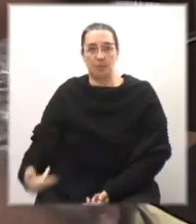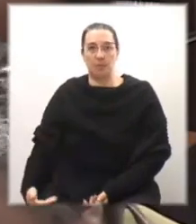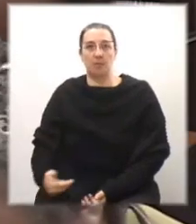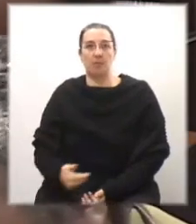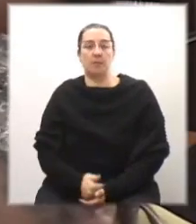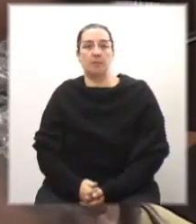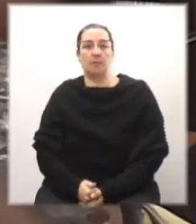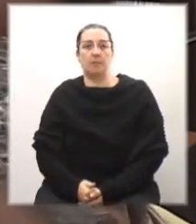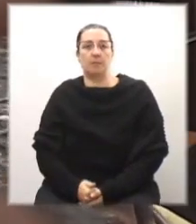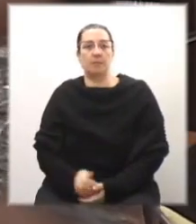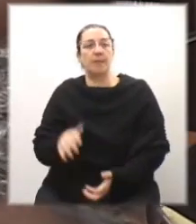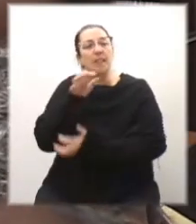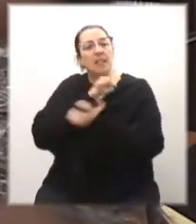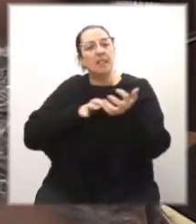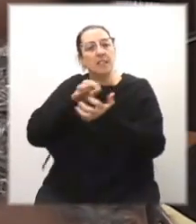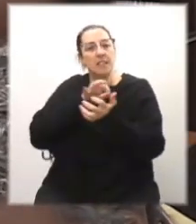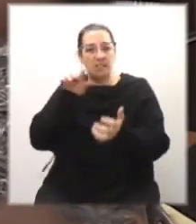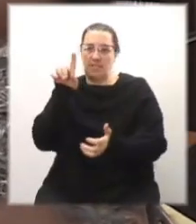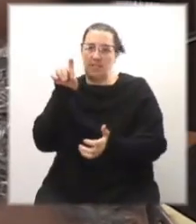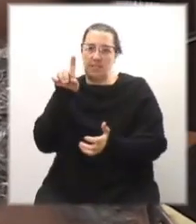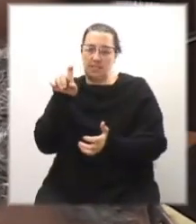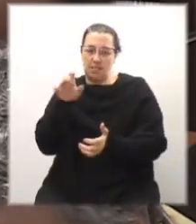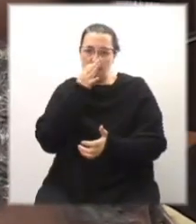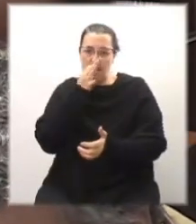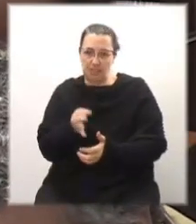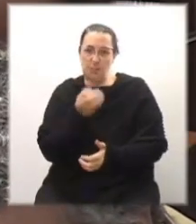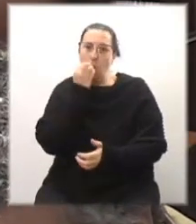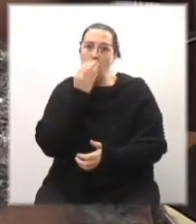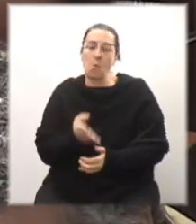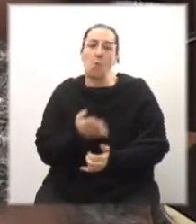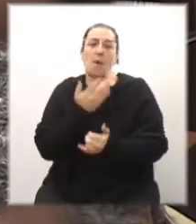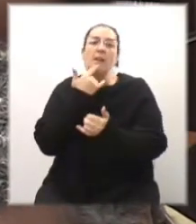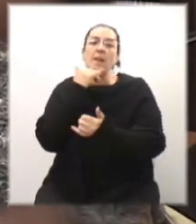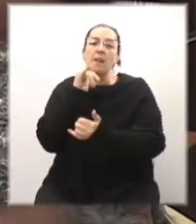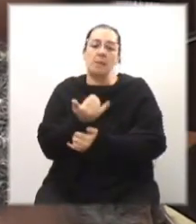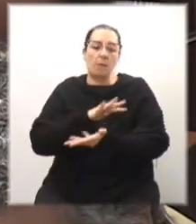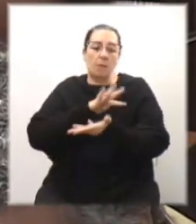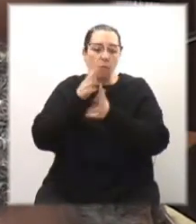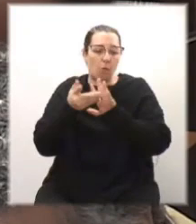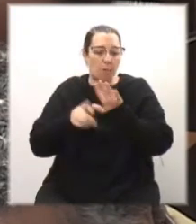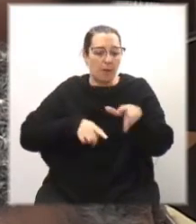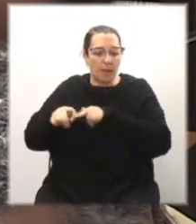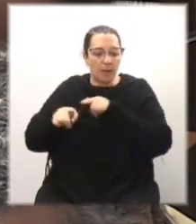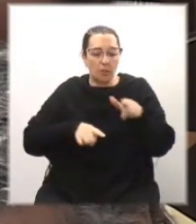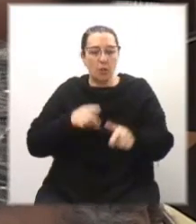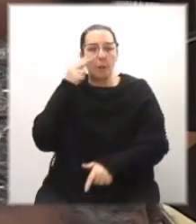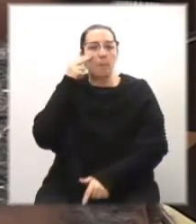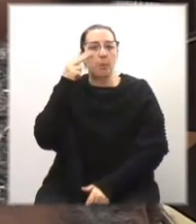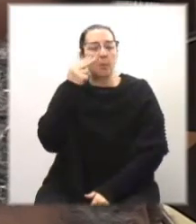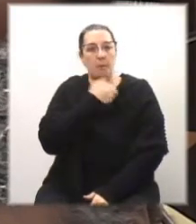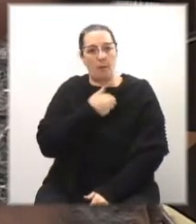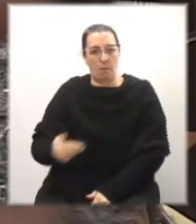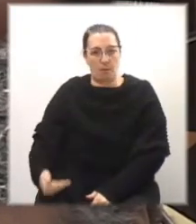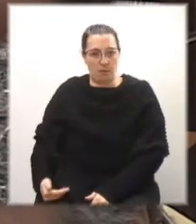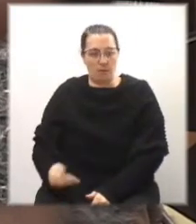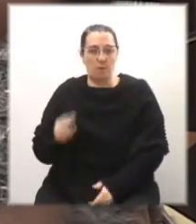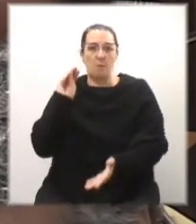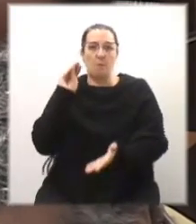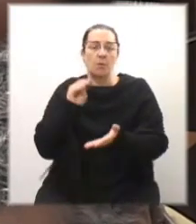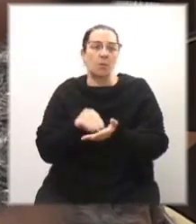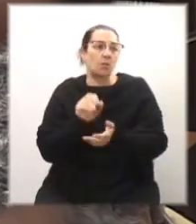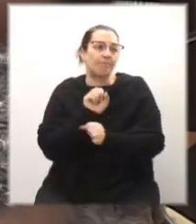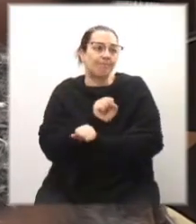presidente. La crisis hídrica, decíamos, es un buen ejemplo de la forma en que gestiona los problemas el gobierno, poniéndolos